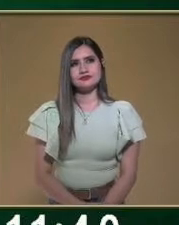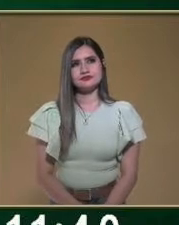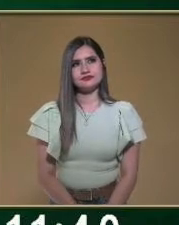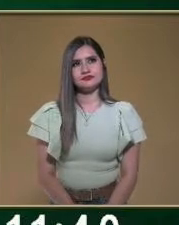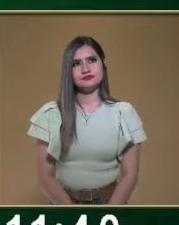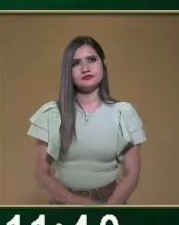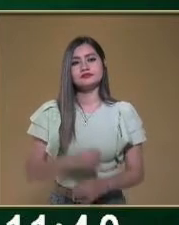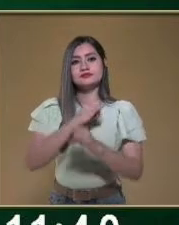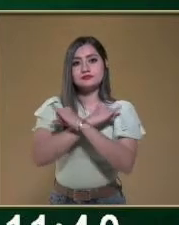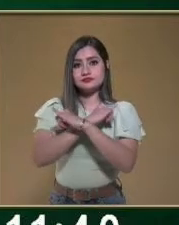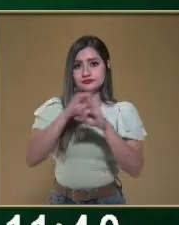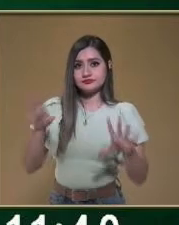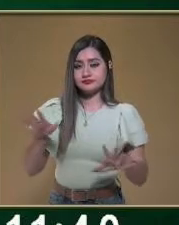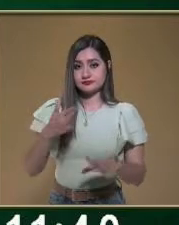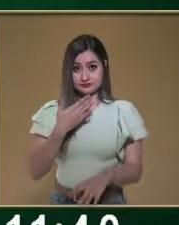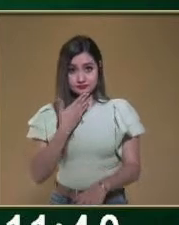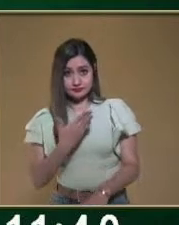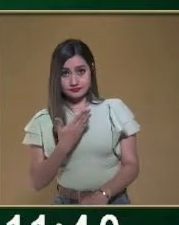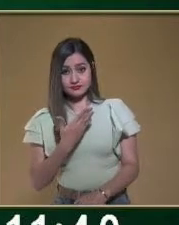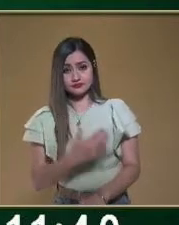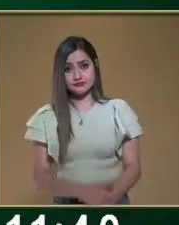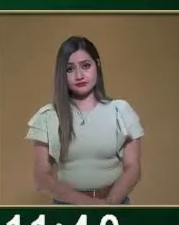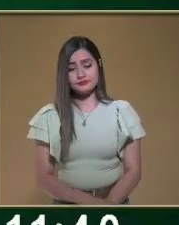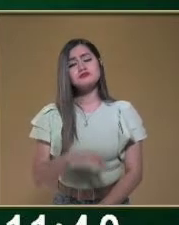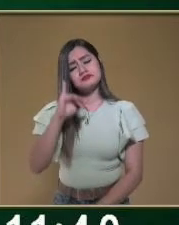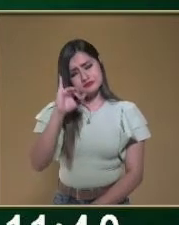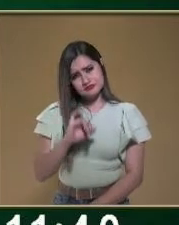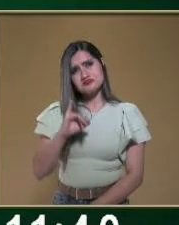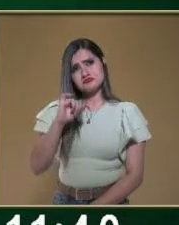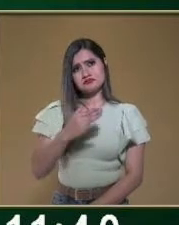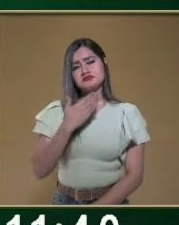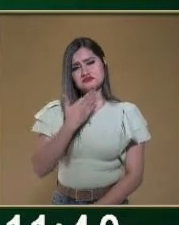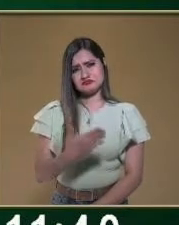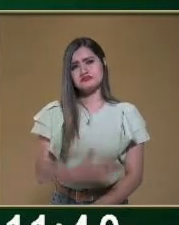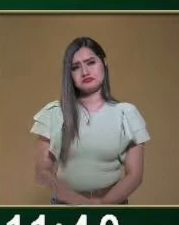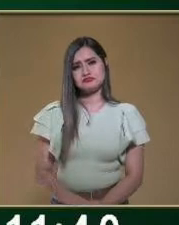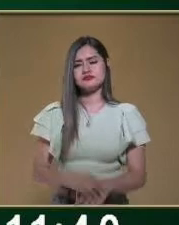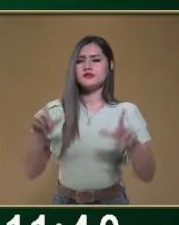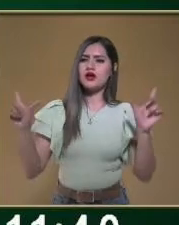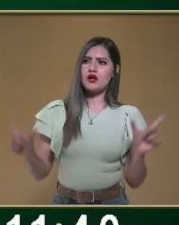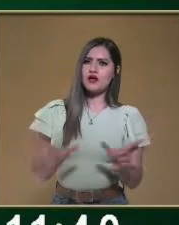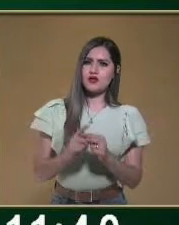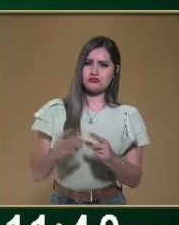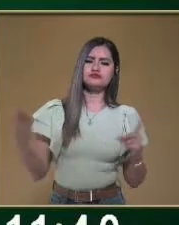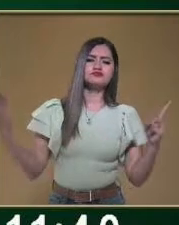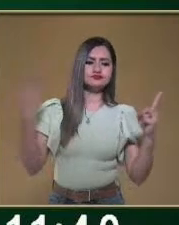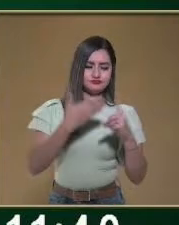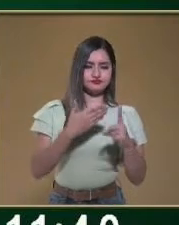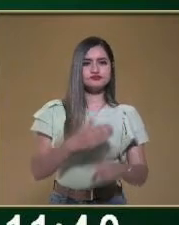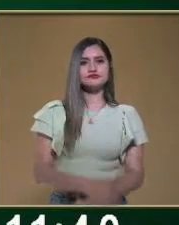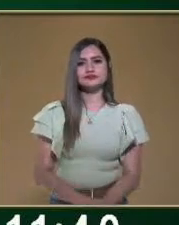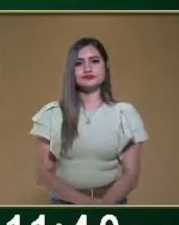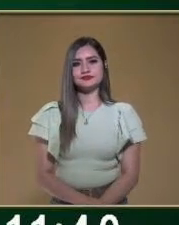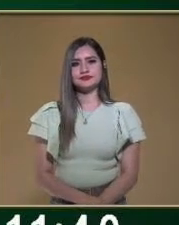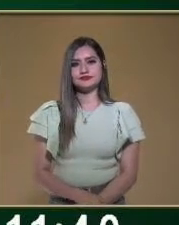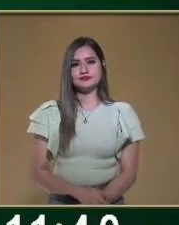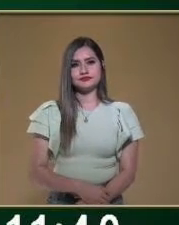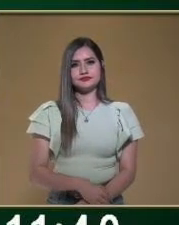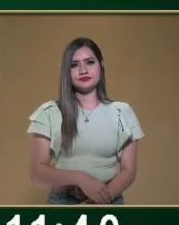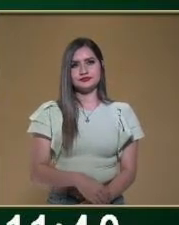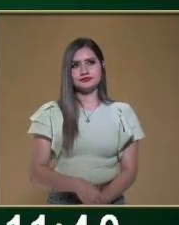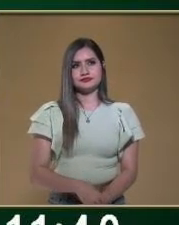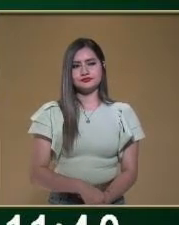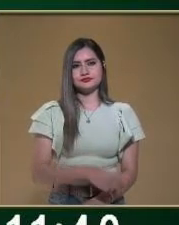¿La información es suficiente? Así es, maestra Ana, es corta, pero es concisa. ¿Los dibujos ayudan